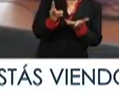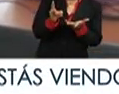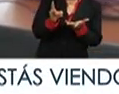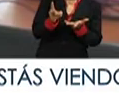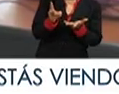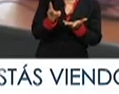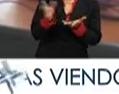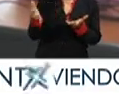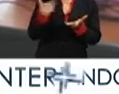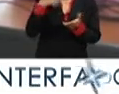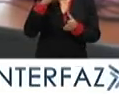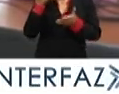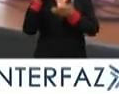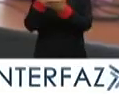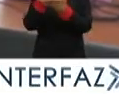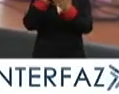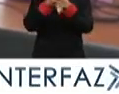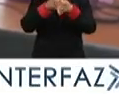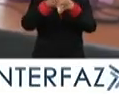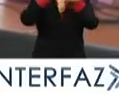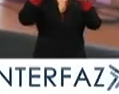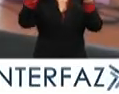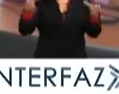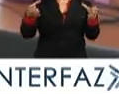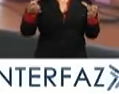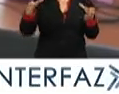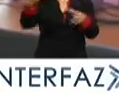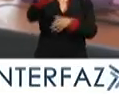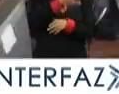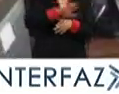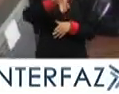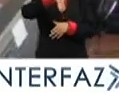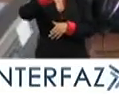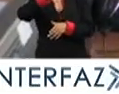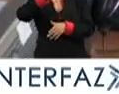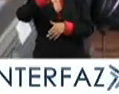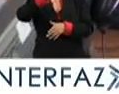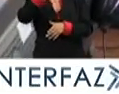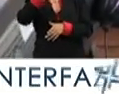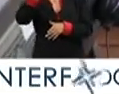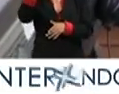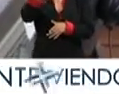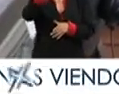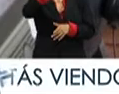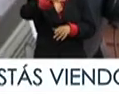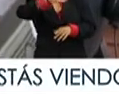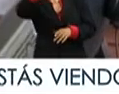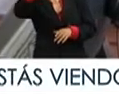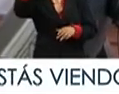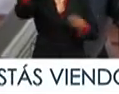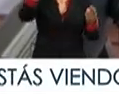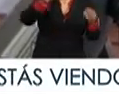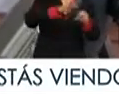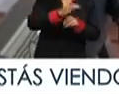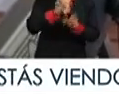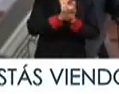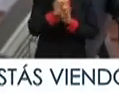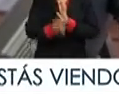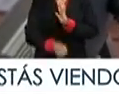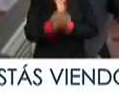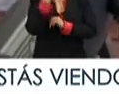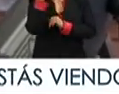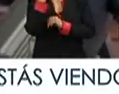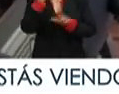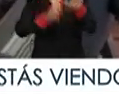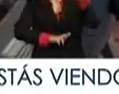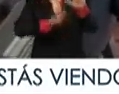de dar cobertura y ampliación a otras necesidades profesionales como la escuela,